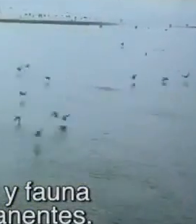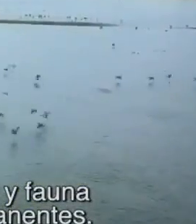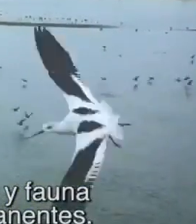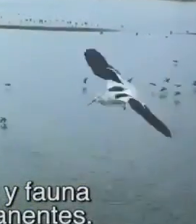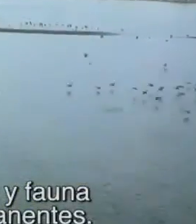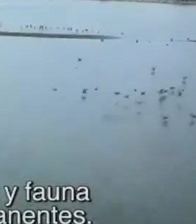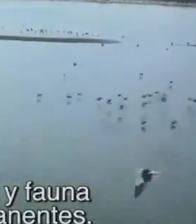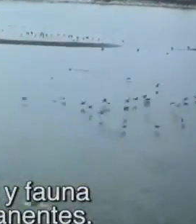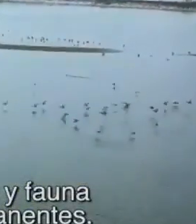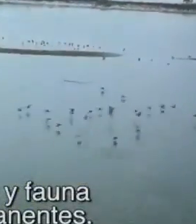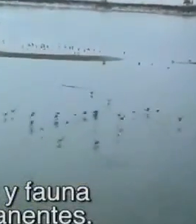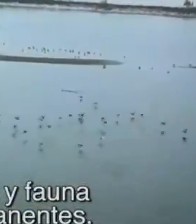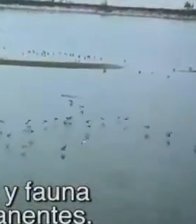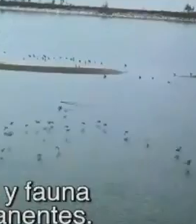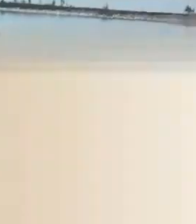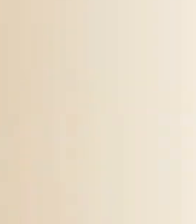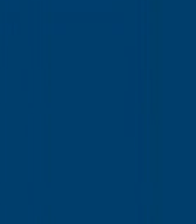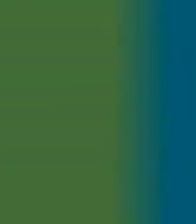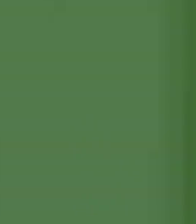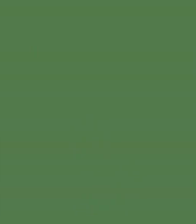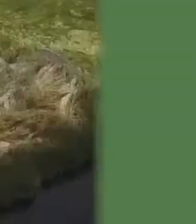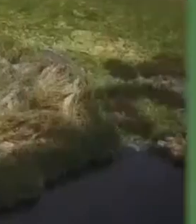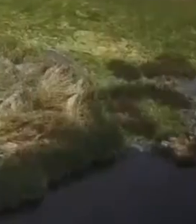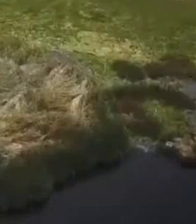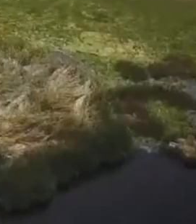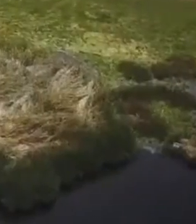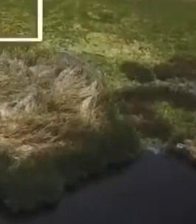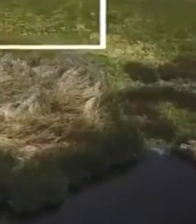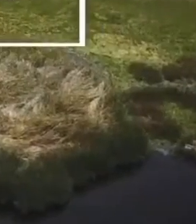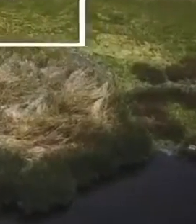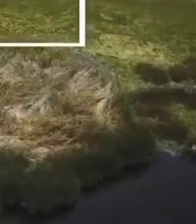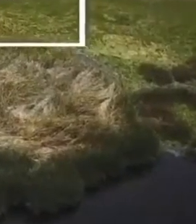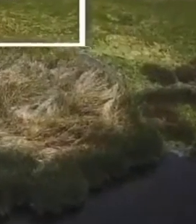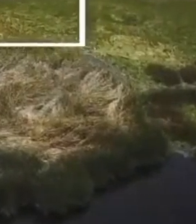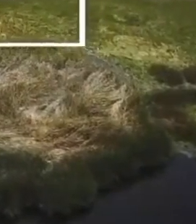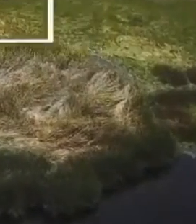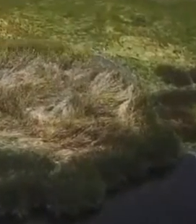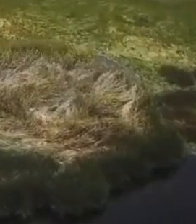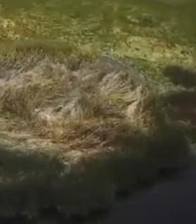en la zona se mantienen como actividades permanentes. Ciénega de San